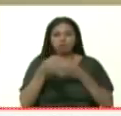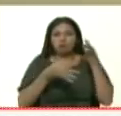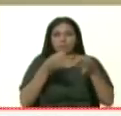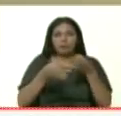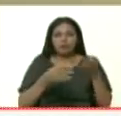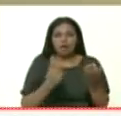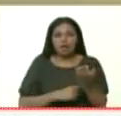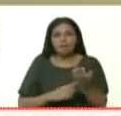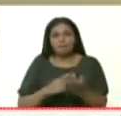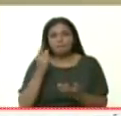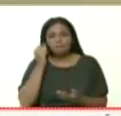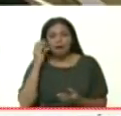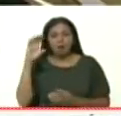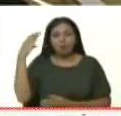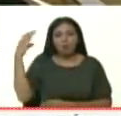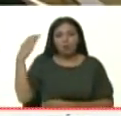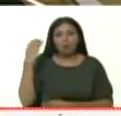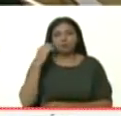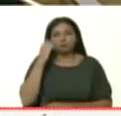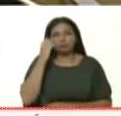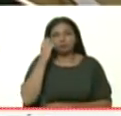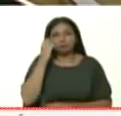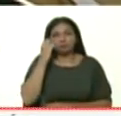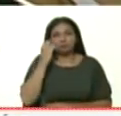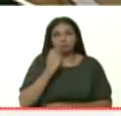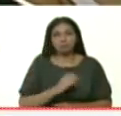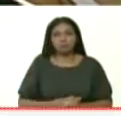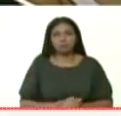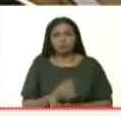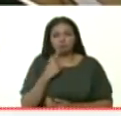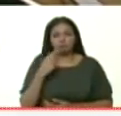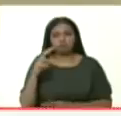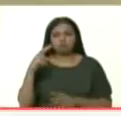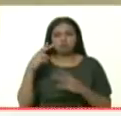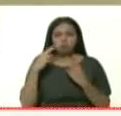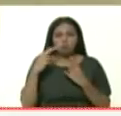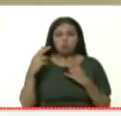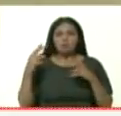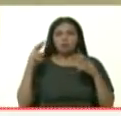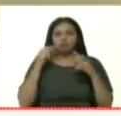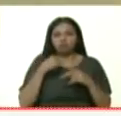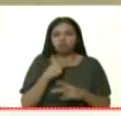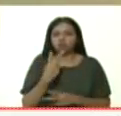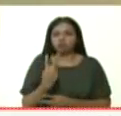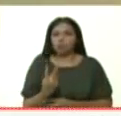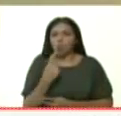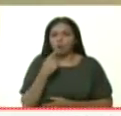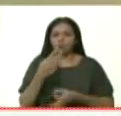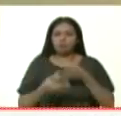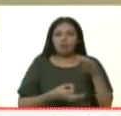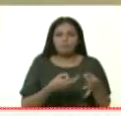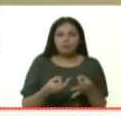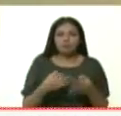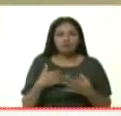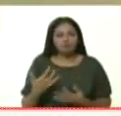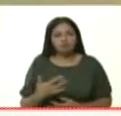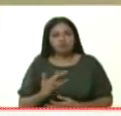hermana de Colombia. Cuando escucho tu palabra y tu voz, siento